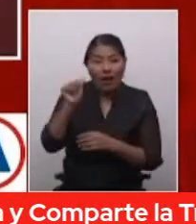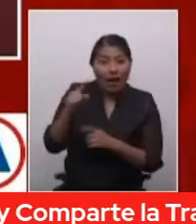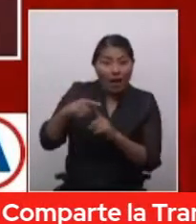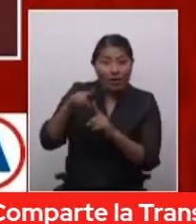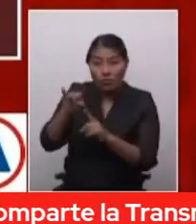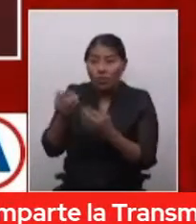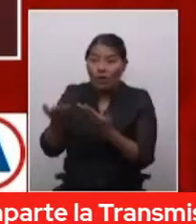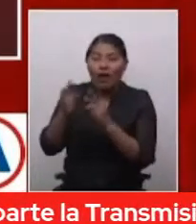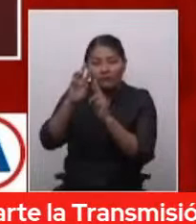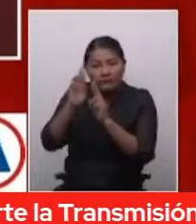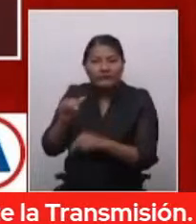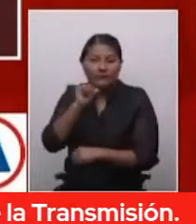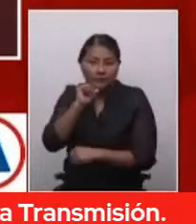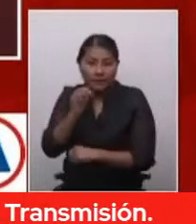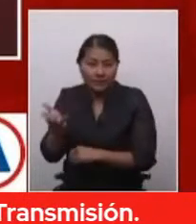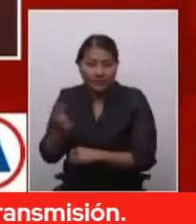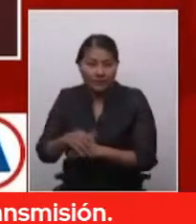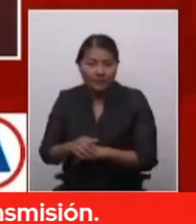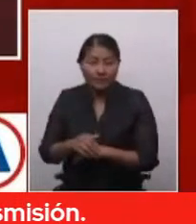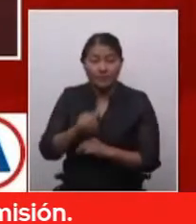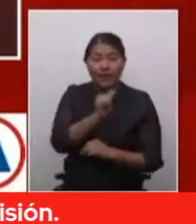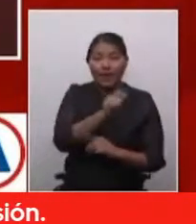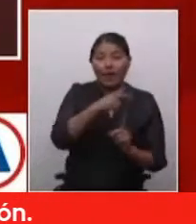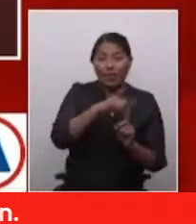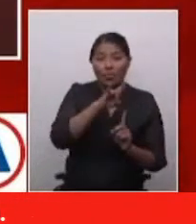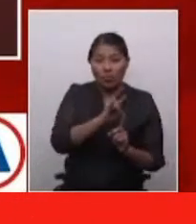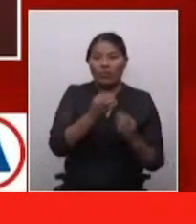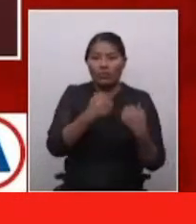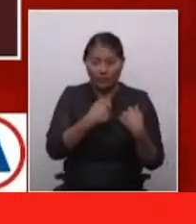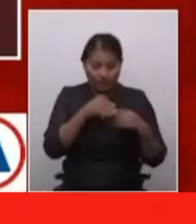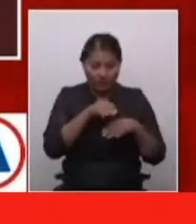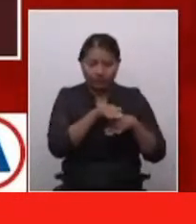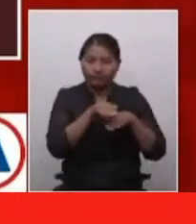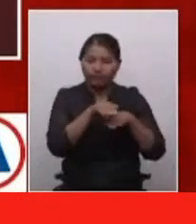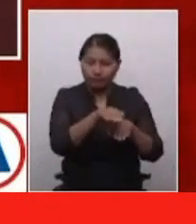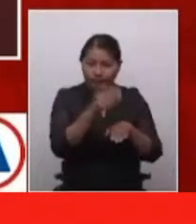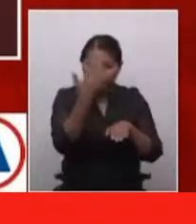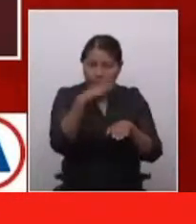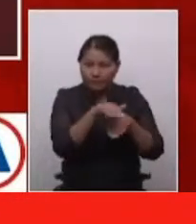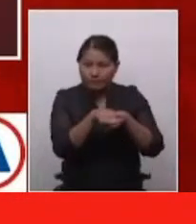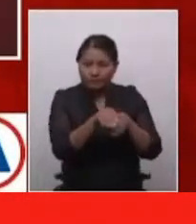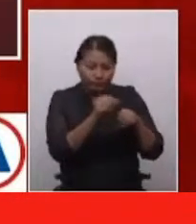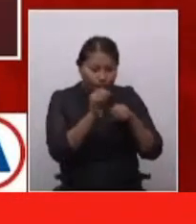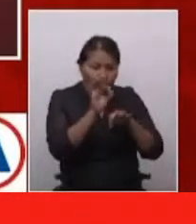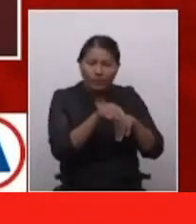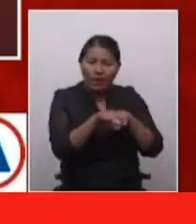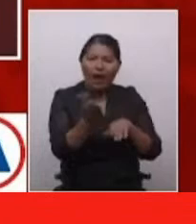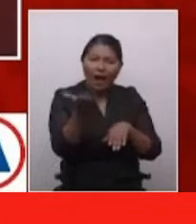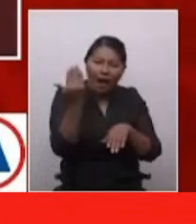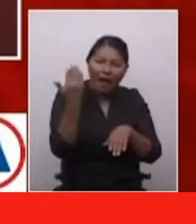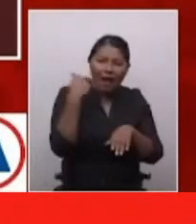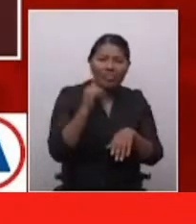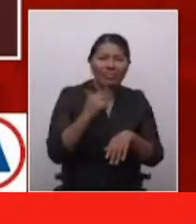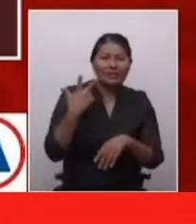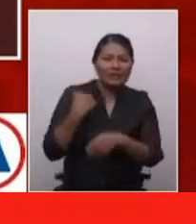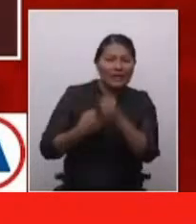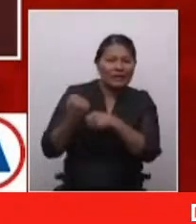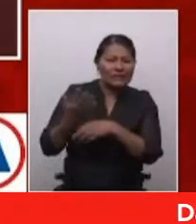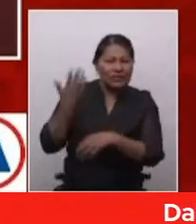el día de hoy la ATU no está respetando. Por ejemplo, la ATU tiene el transporte. Y desde que tiene el transporte desde hace 3 años, en